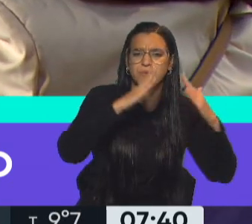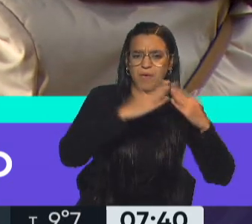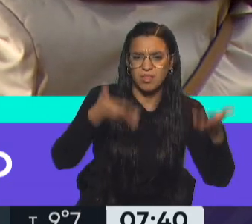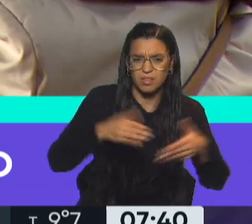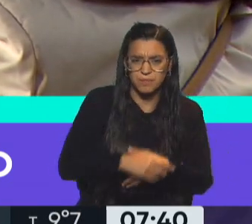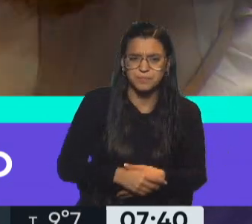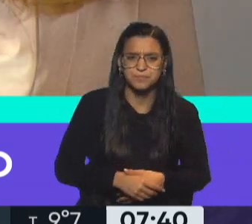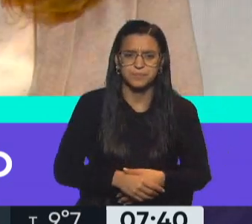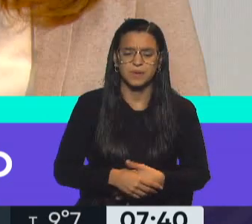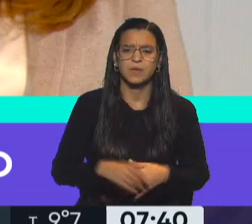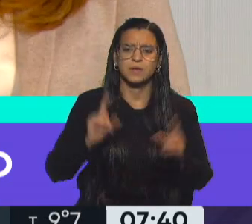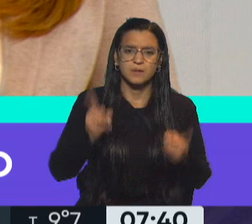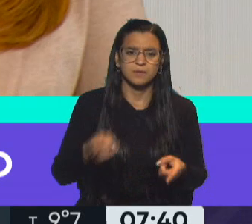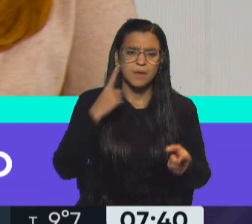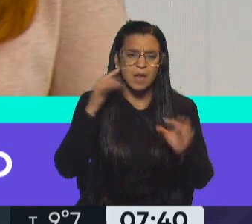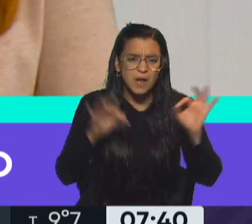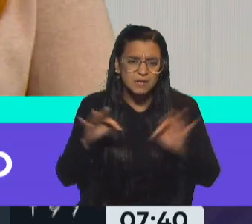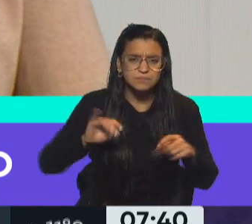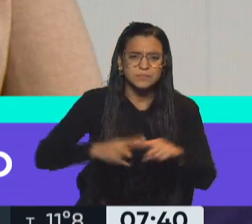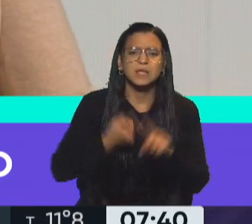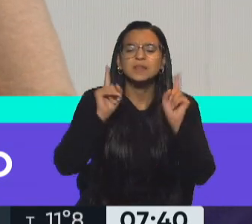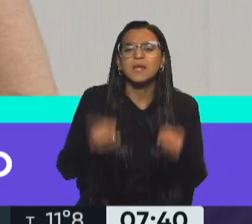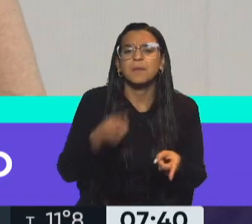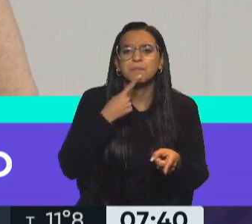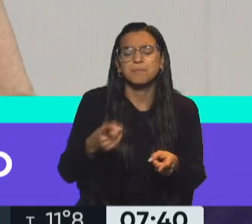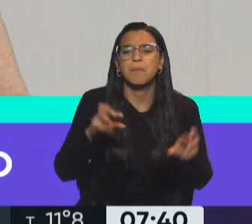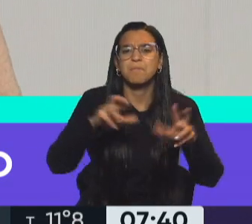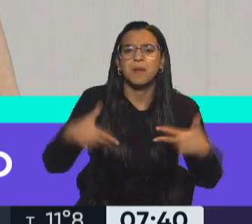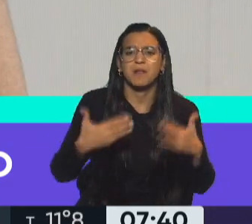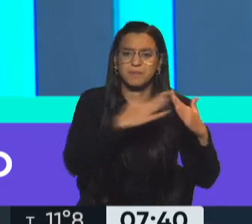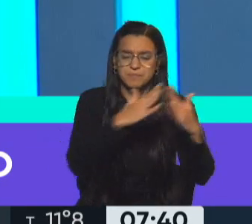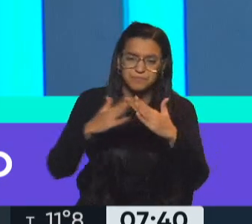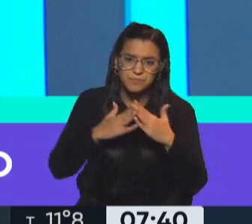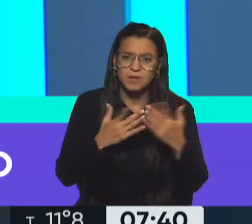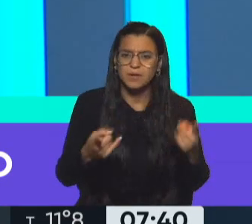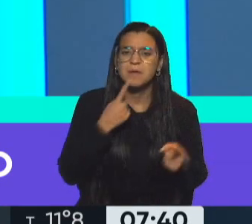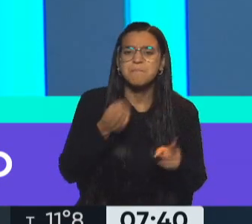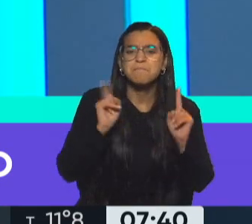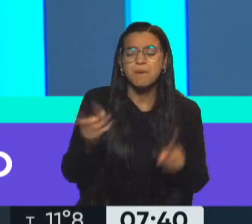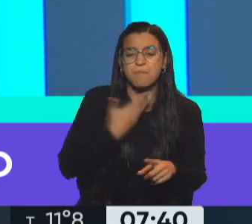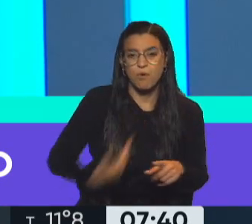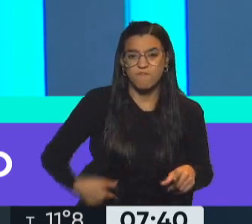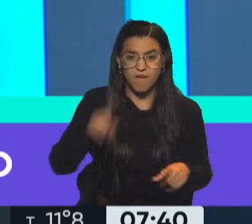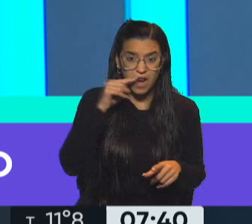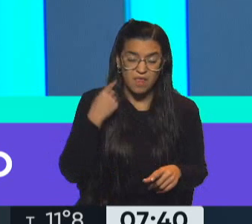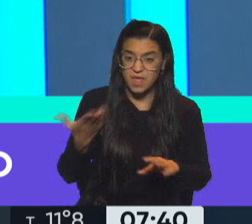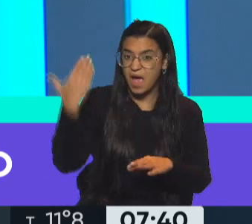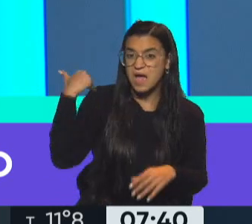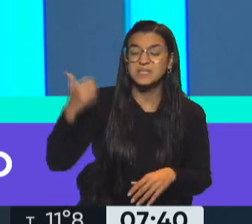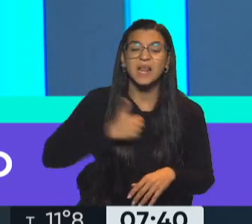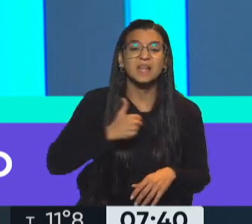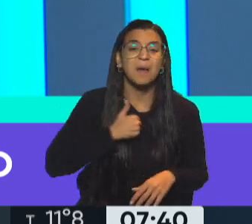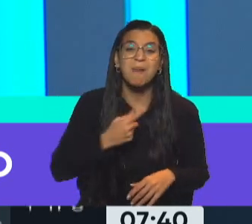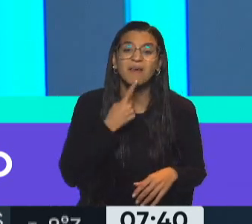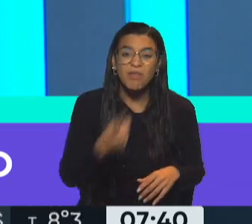planteando. Sí, claro, nos quedamos con el análisis político, ¿no? Sí, porque y además en las los redes planes de han sido muy vivienda. críticos. De hecho, el propio presidente Alberto Fernández ayer en Catamarca